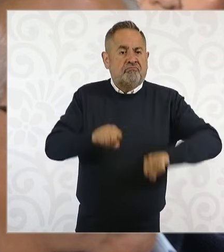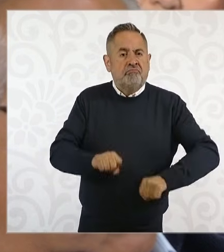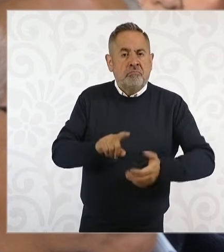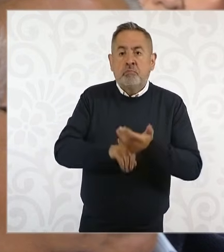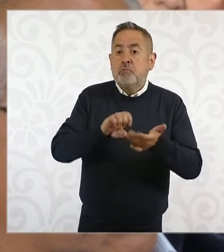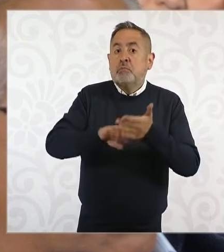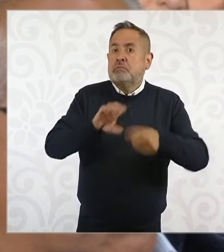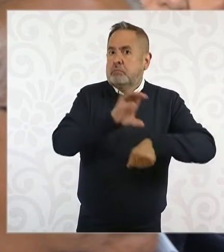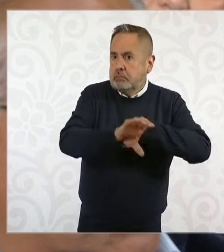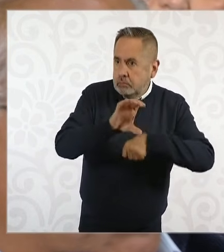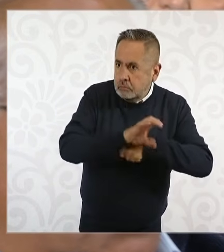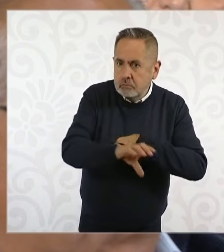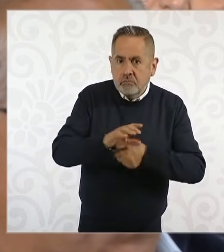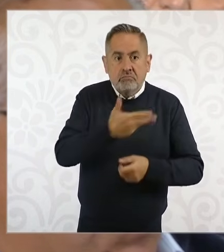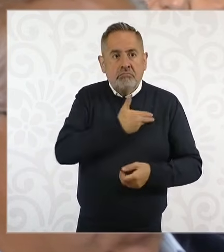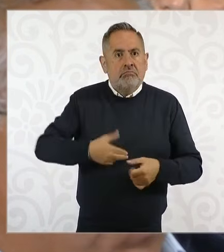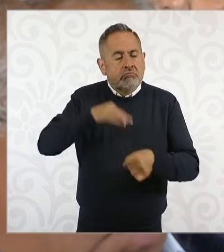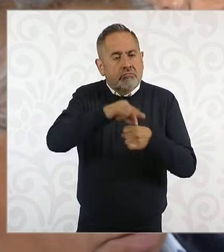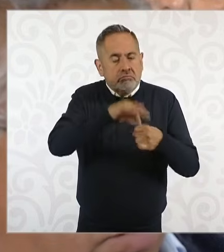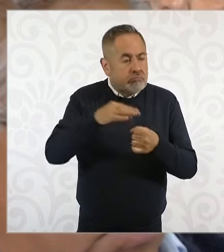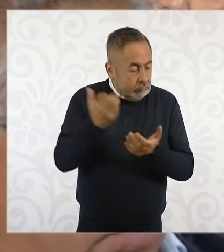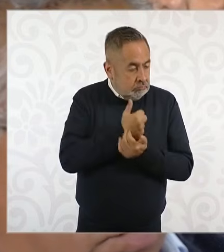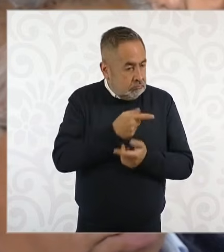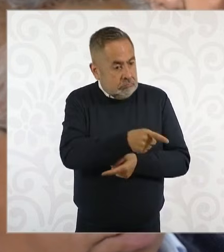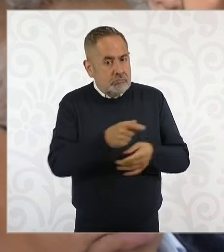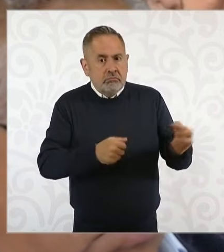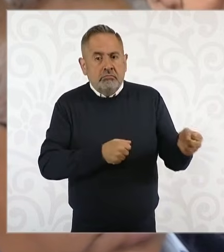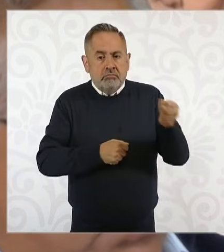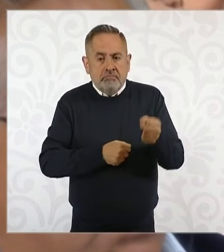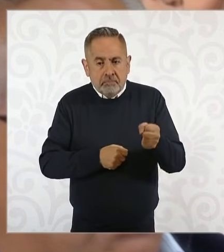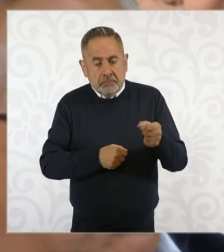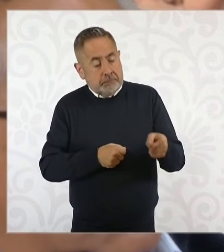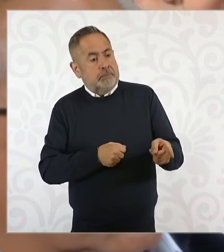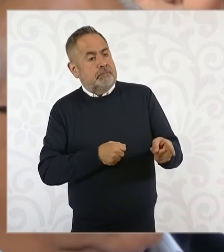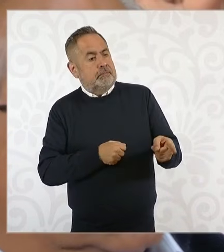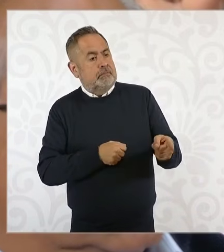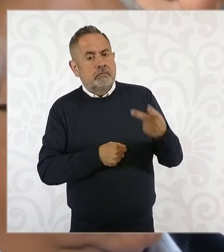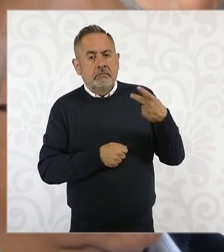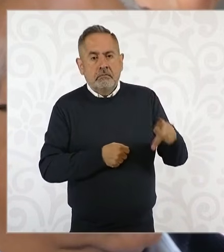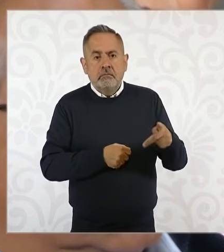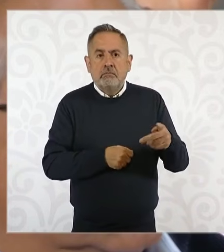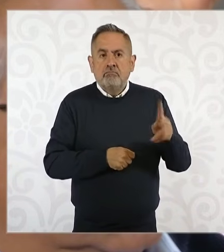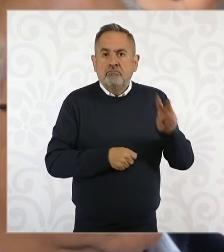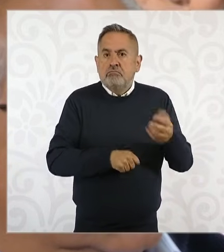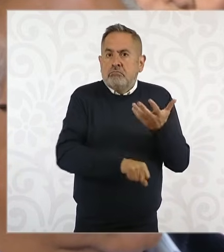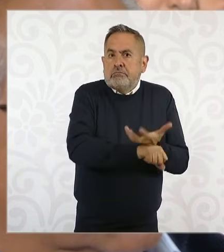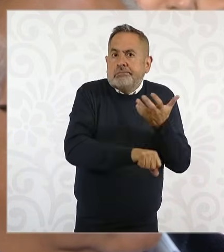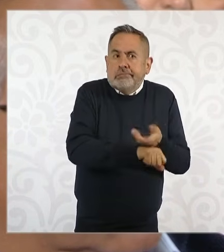como Colombia, poniendo, digamos, a una persona ciudadana estadounidense. La semana pasada